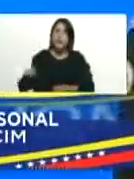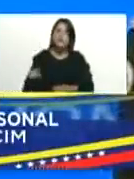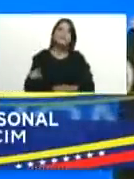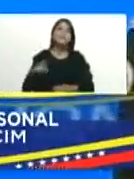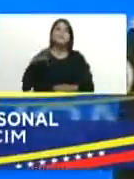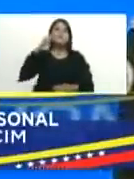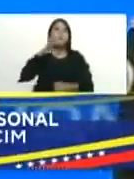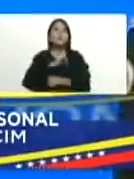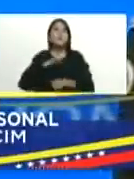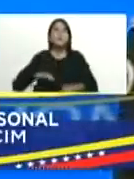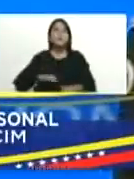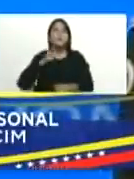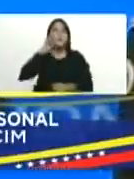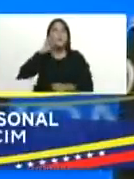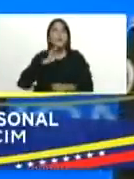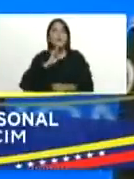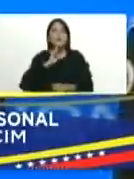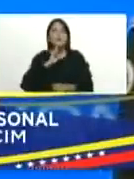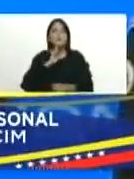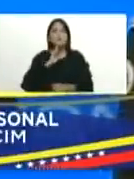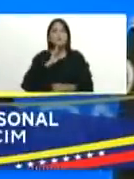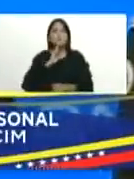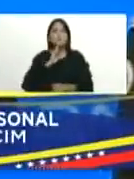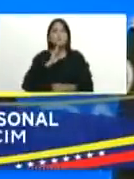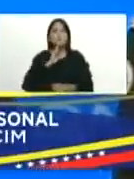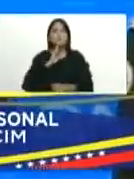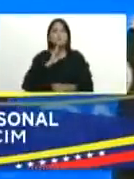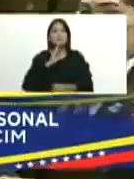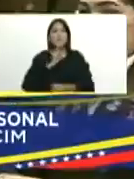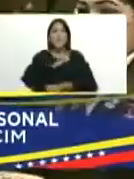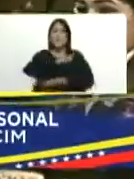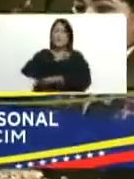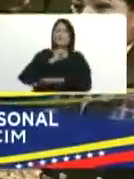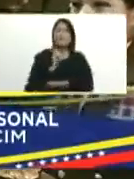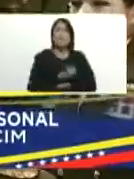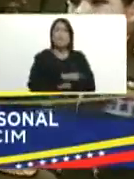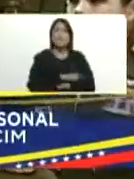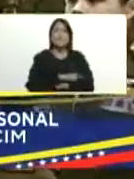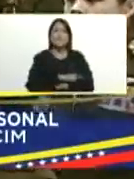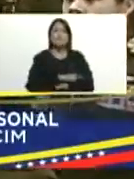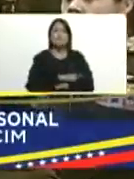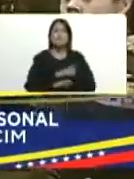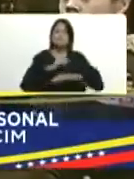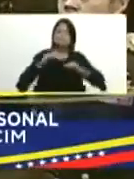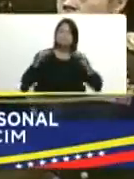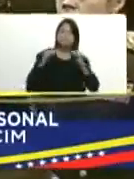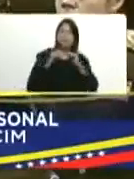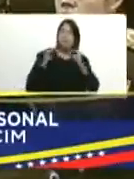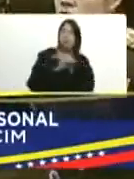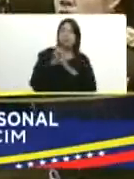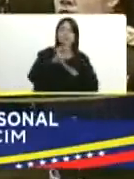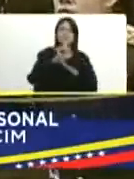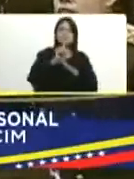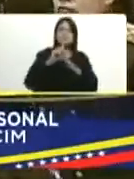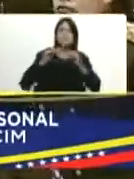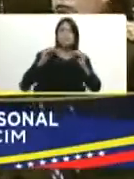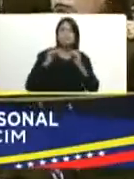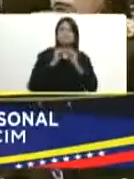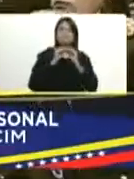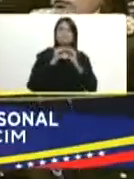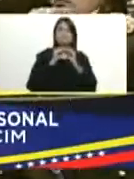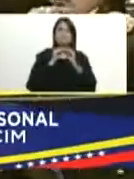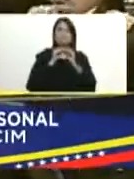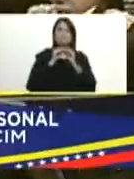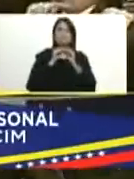Nacional Bolivariana cada vez más fuerte, cada vez más cohesionada, cada vez más